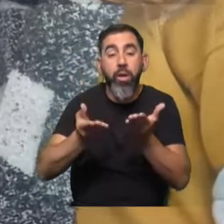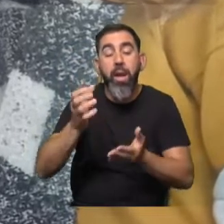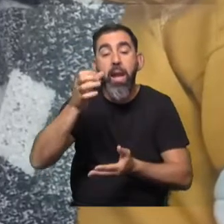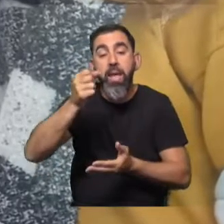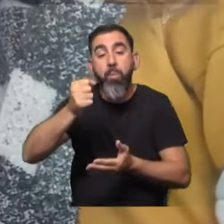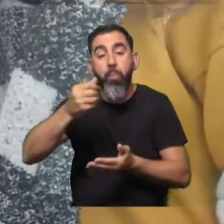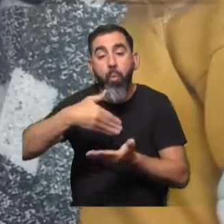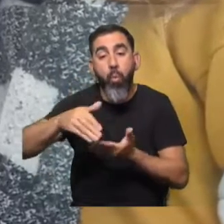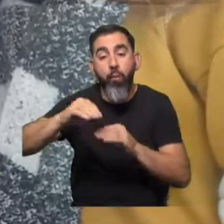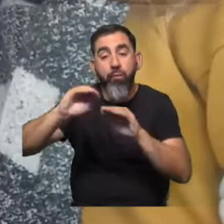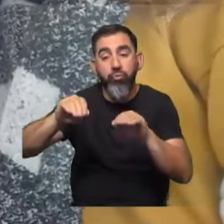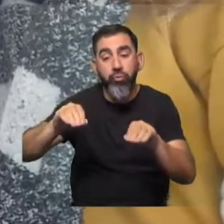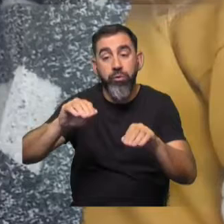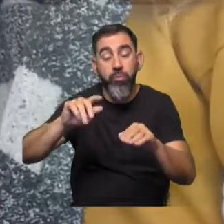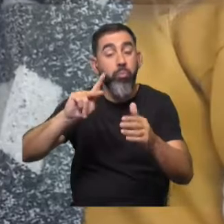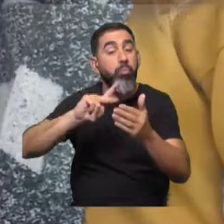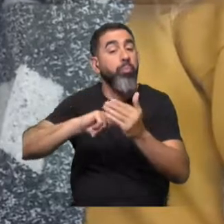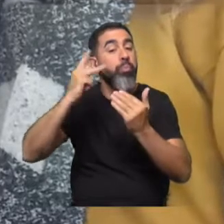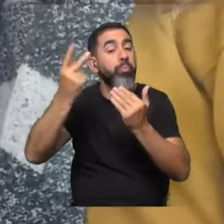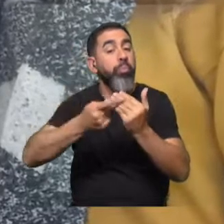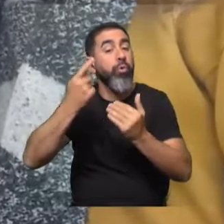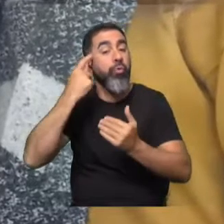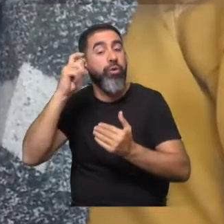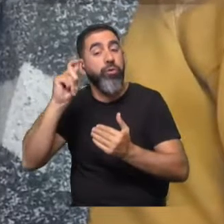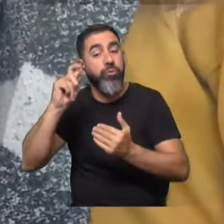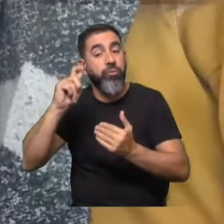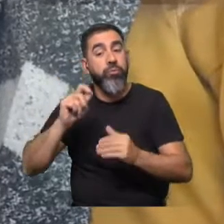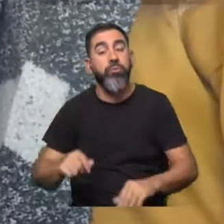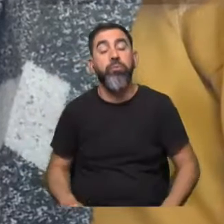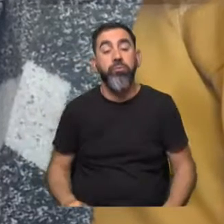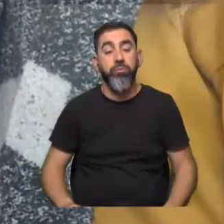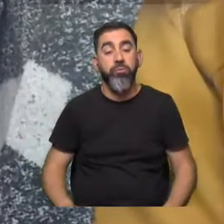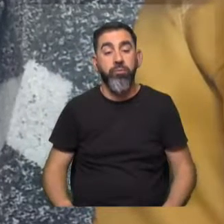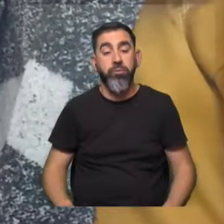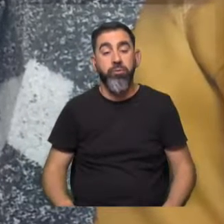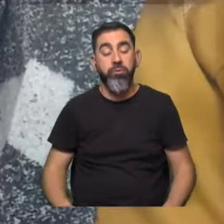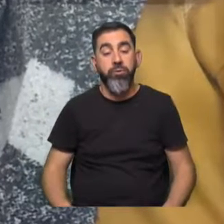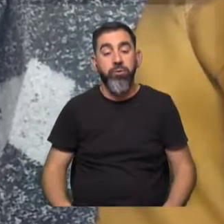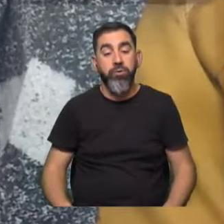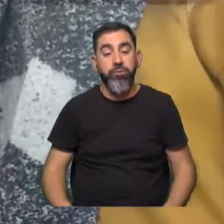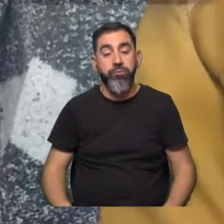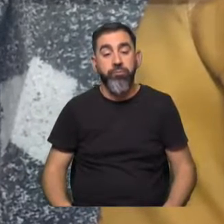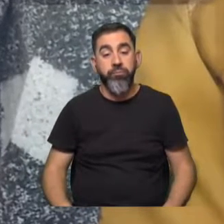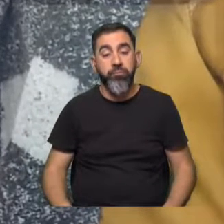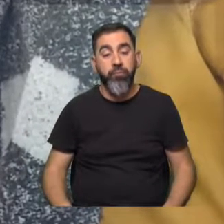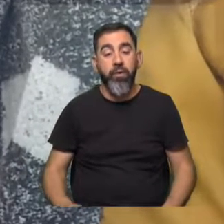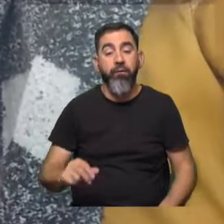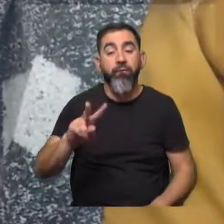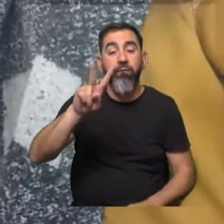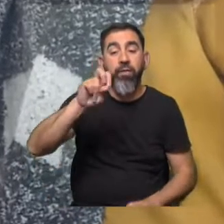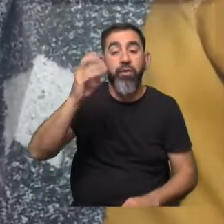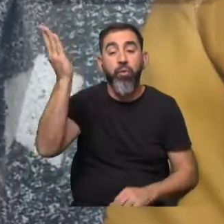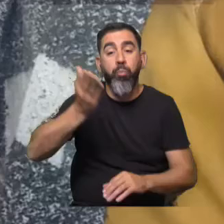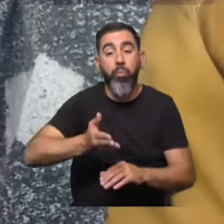limón. Entonces, nuestro proyecto lo que propone es tomar aproximadamente un 20% de